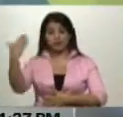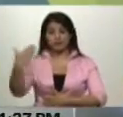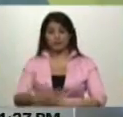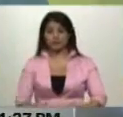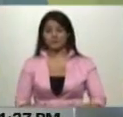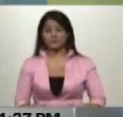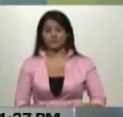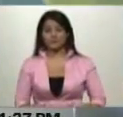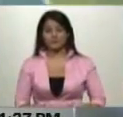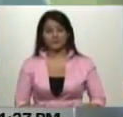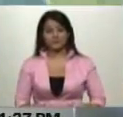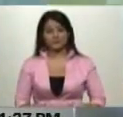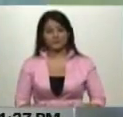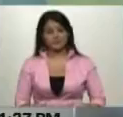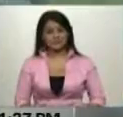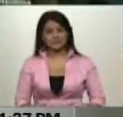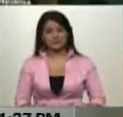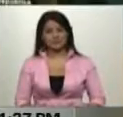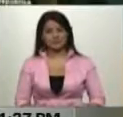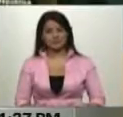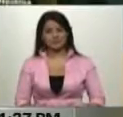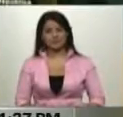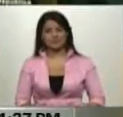Jorge Arreaza. Adelante, vicepresidente.